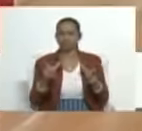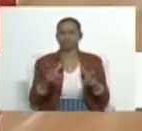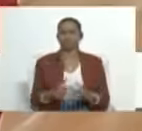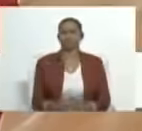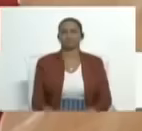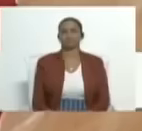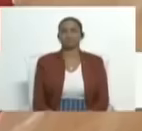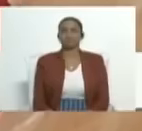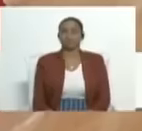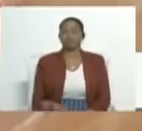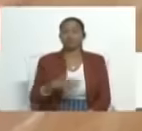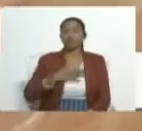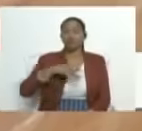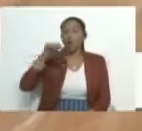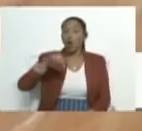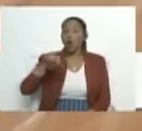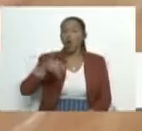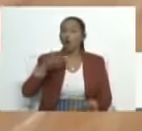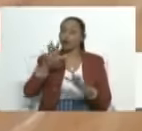sesión especial del Consejo